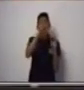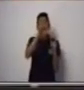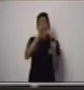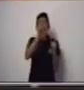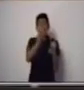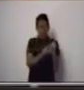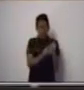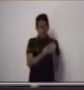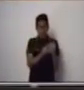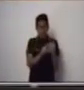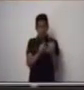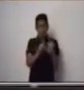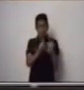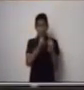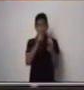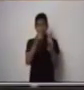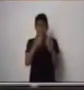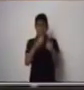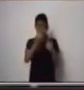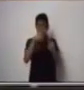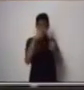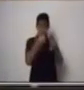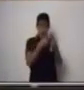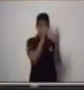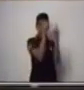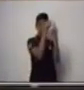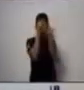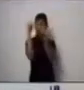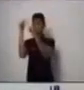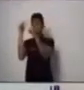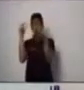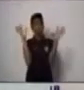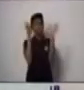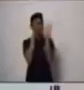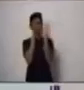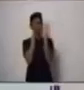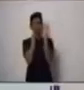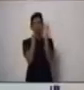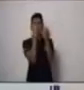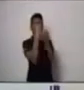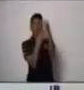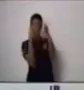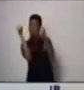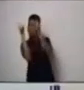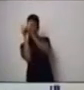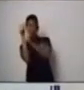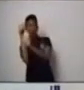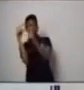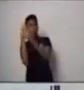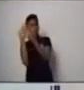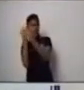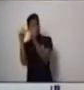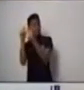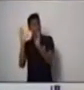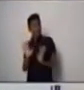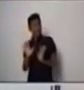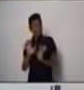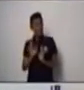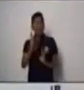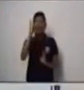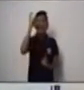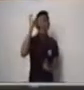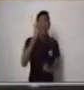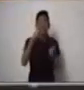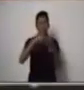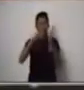Pero cuando nosotros las unimos vamos a formar nuevas palabras y es a lo que le llamamos palabras